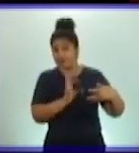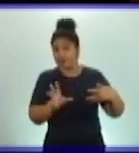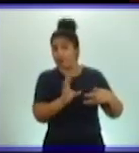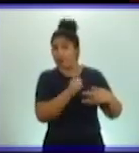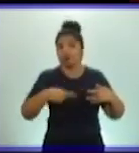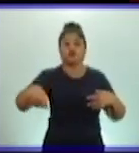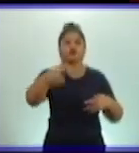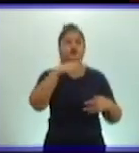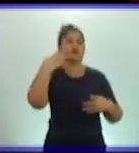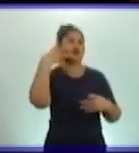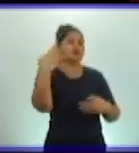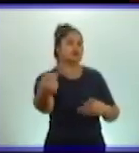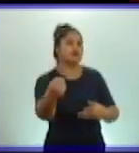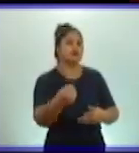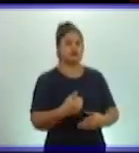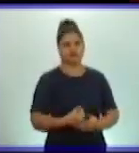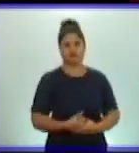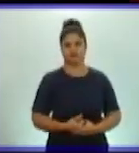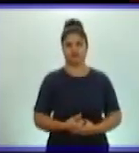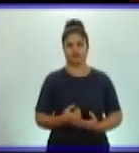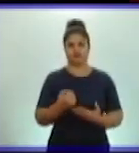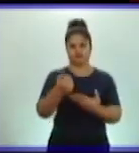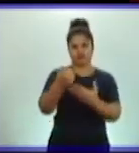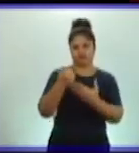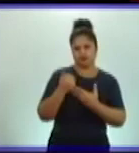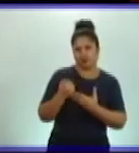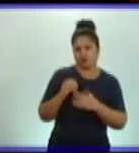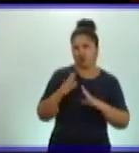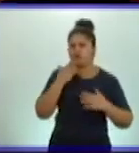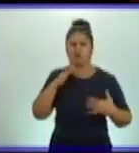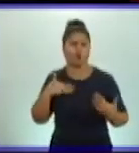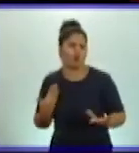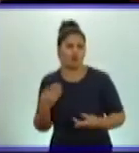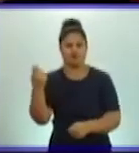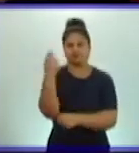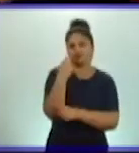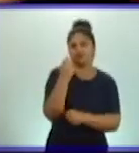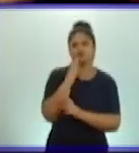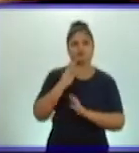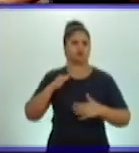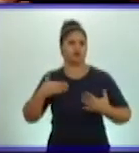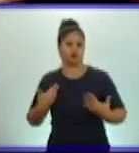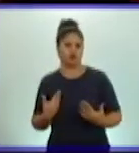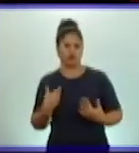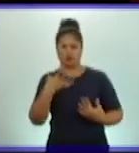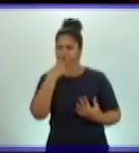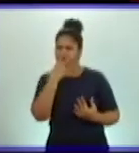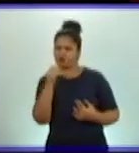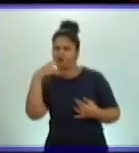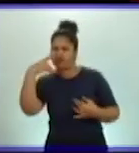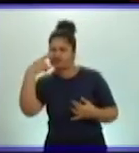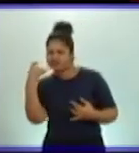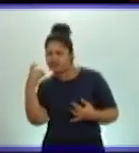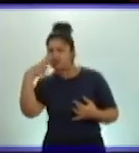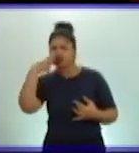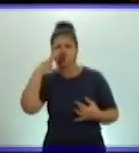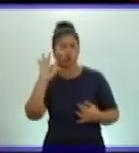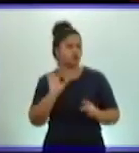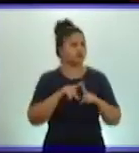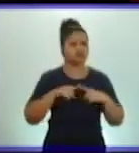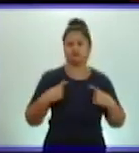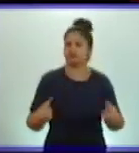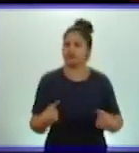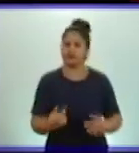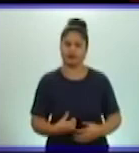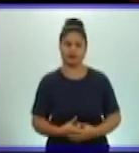qué me aporta esto, qué yo opino, qué posición tengo, a quién se lo puedo transmitir, quién puede sencillamente